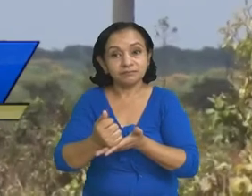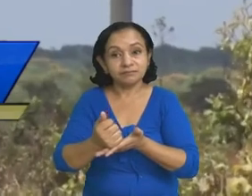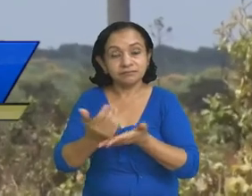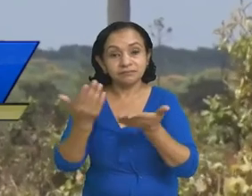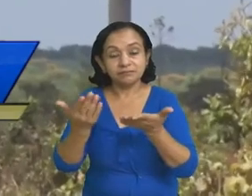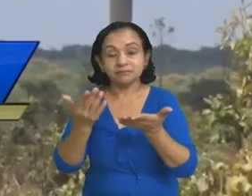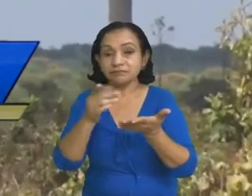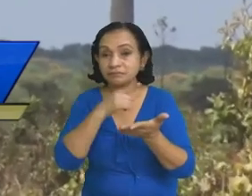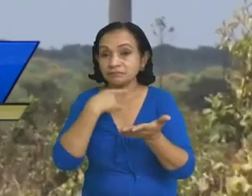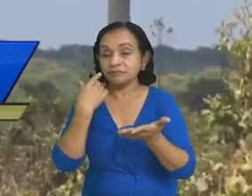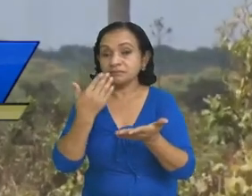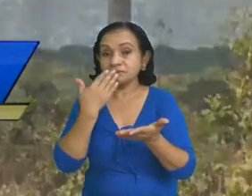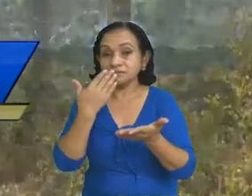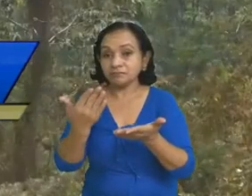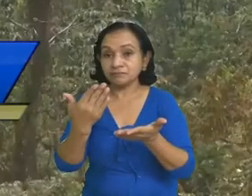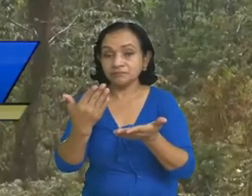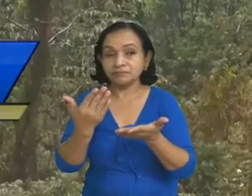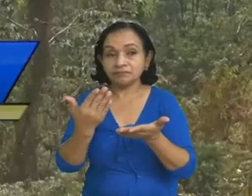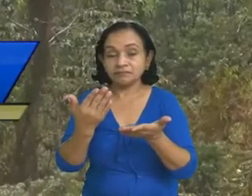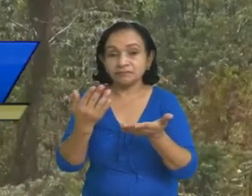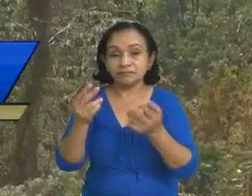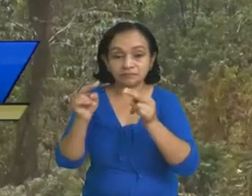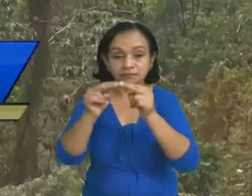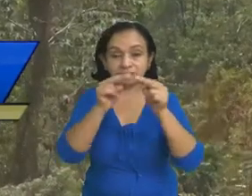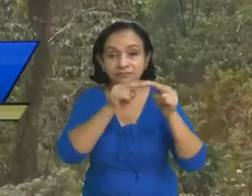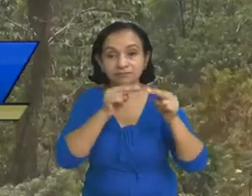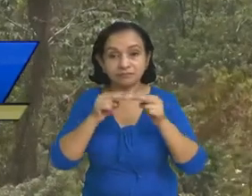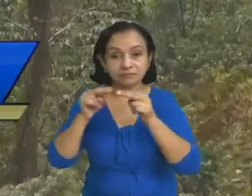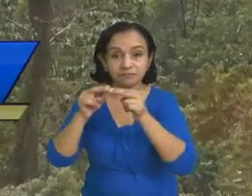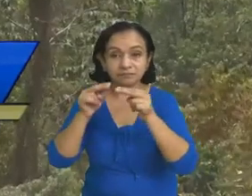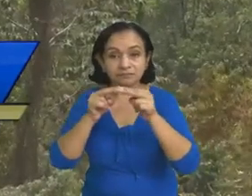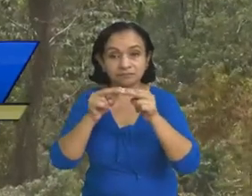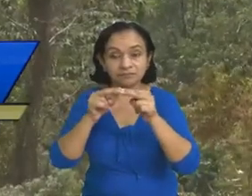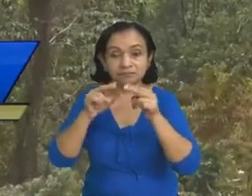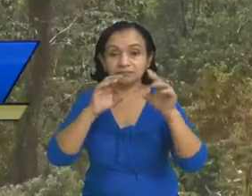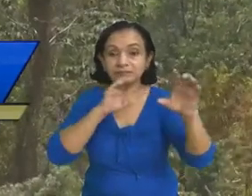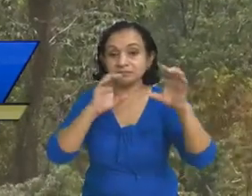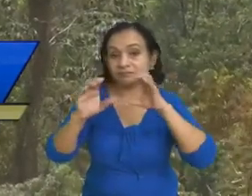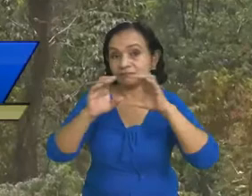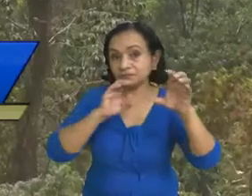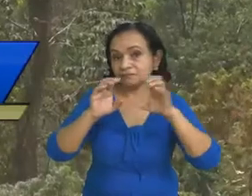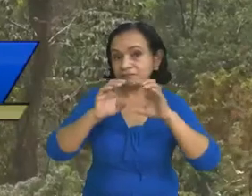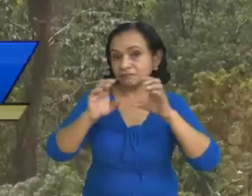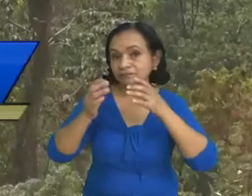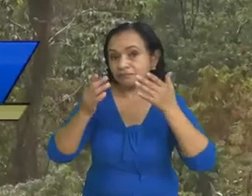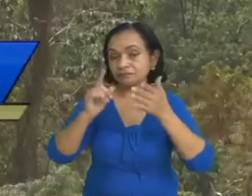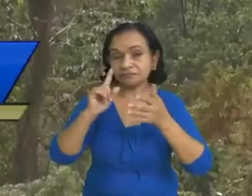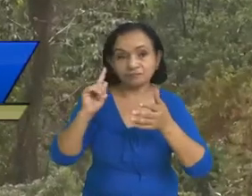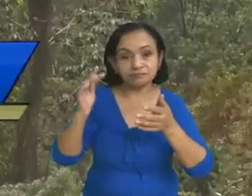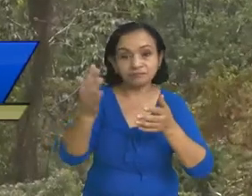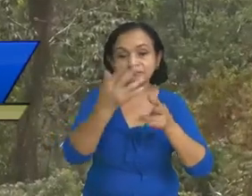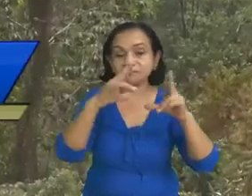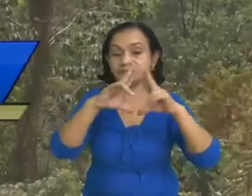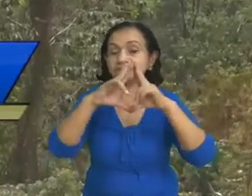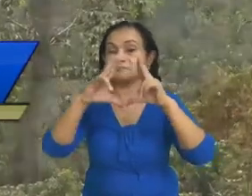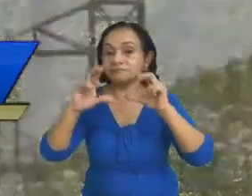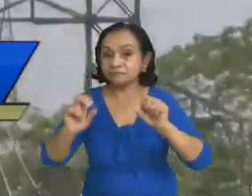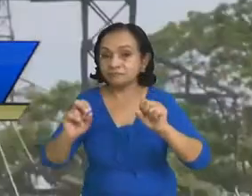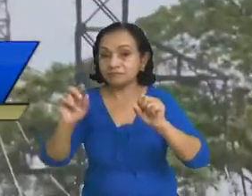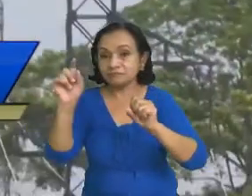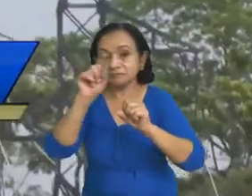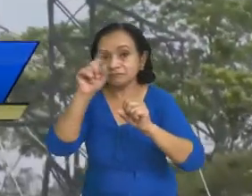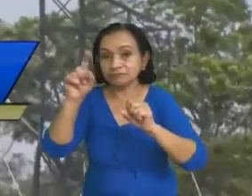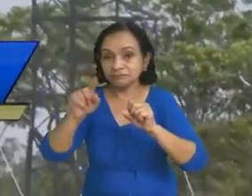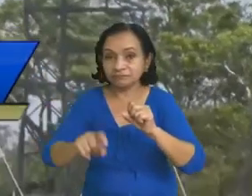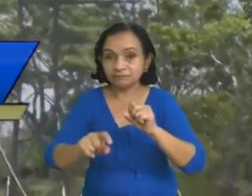una confiabilidad en lo que es la conexión de servicio de comunicaciones, porque eso afecta a todo el país. Pues un fallo de internet